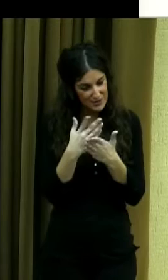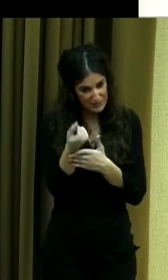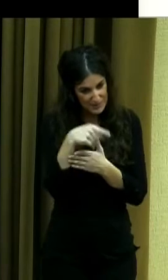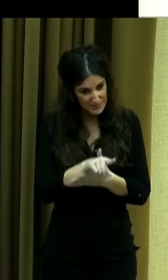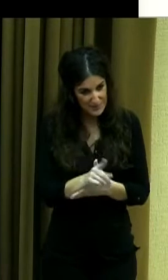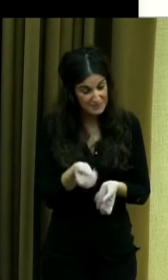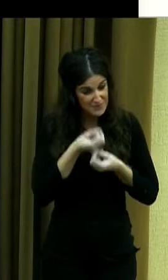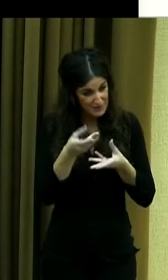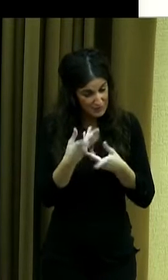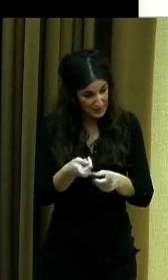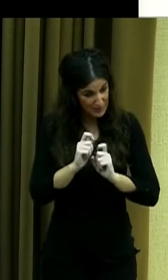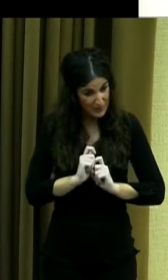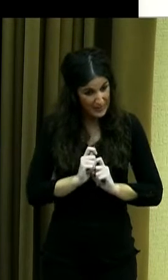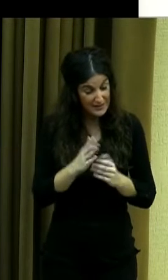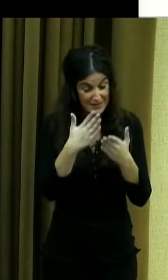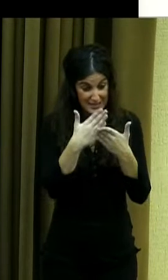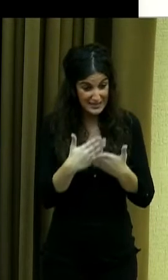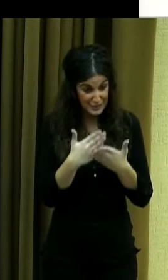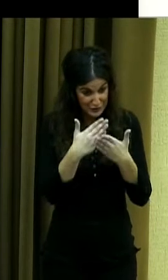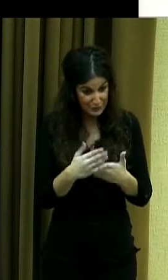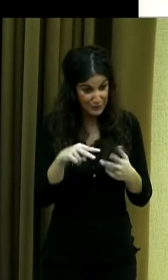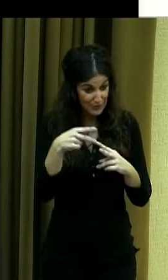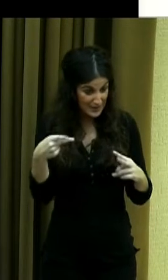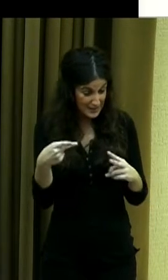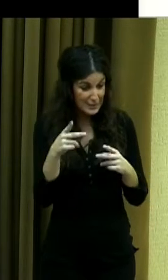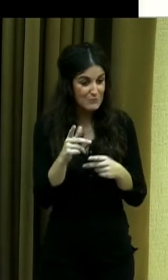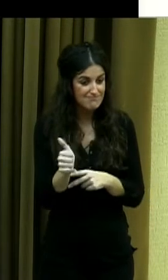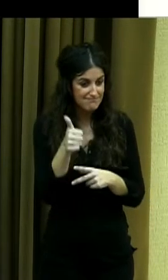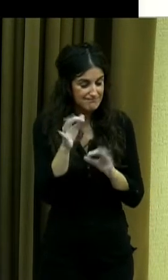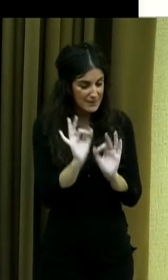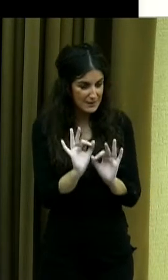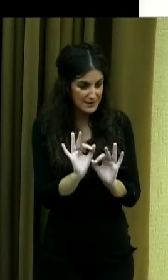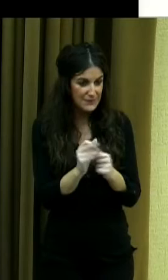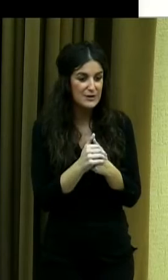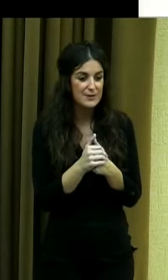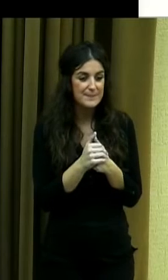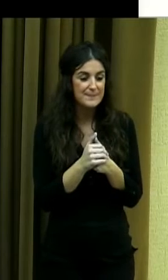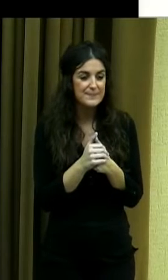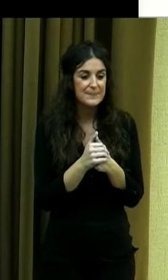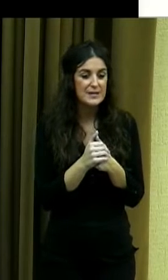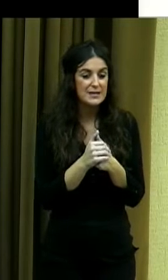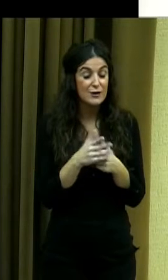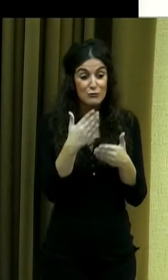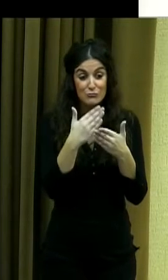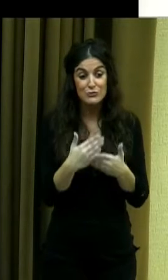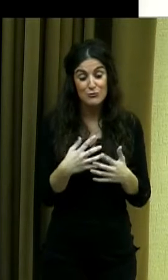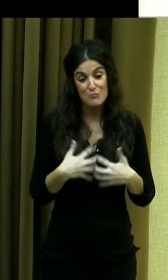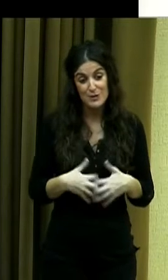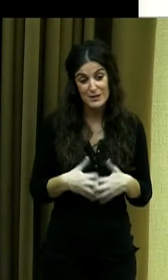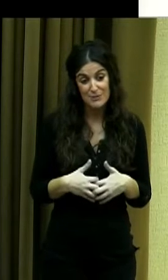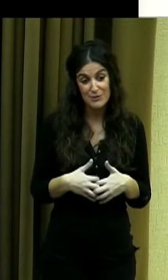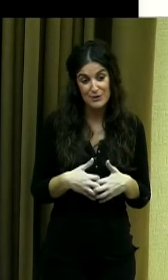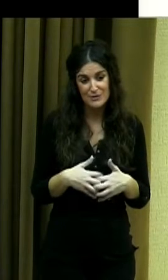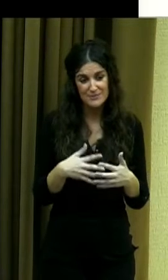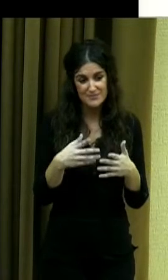bastante información, estudios genéticos más específicos, y los estudios neurometabólicos tienen un rendimiento diagnóstico muy bajo,